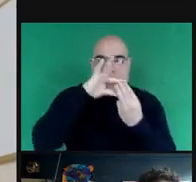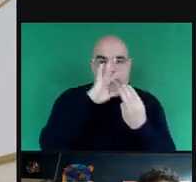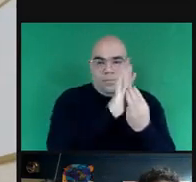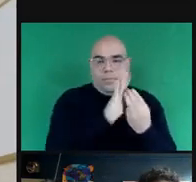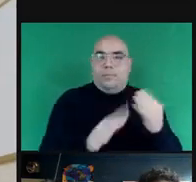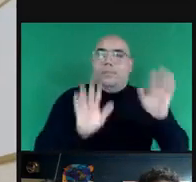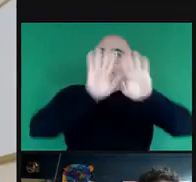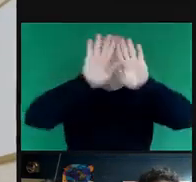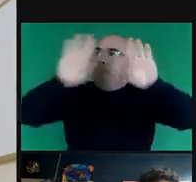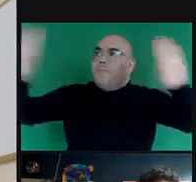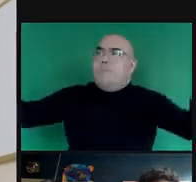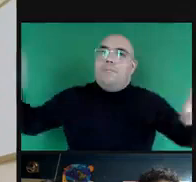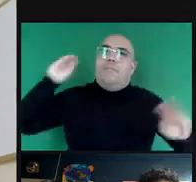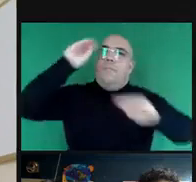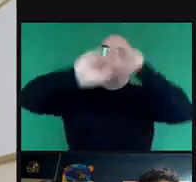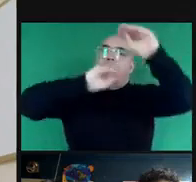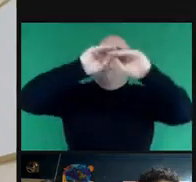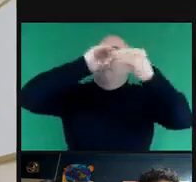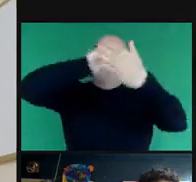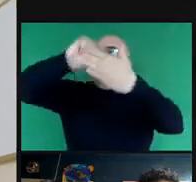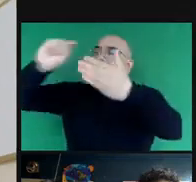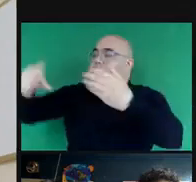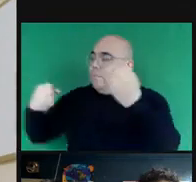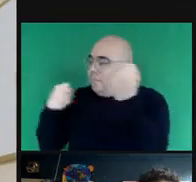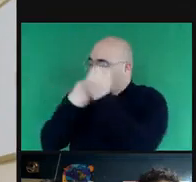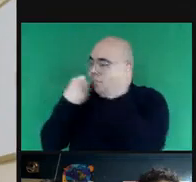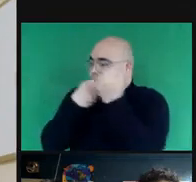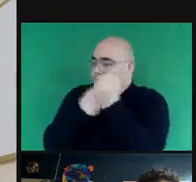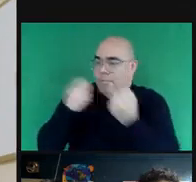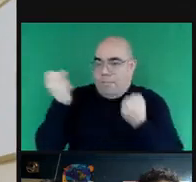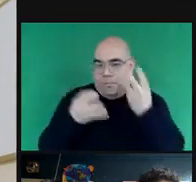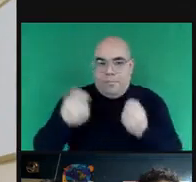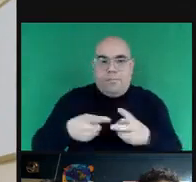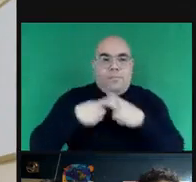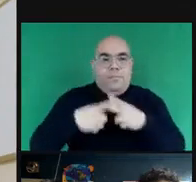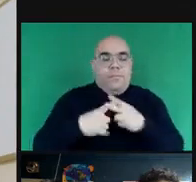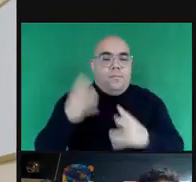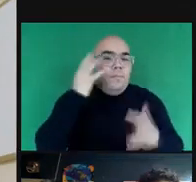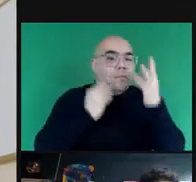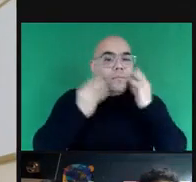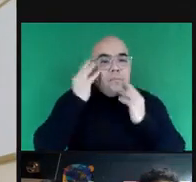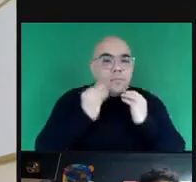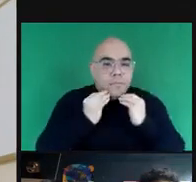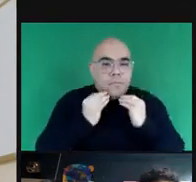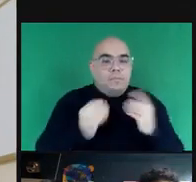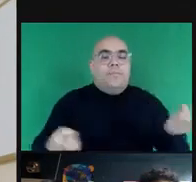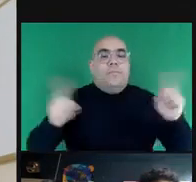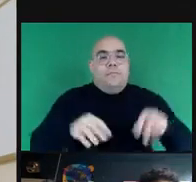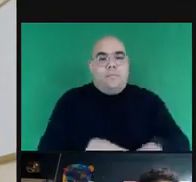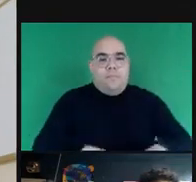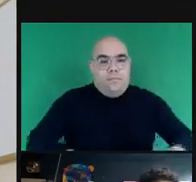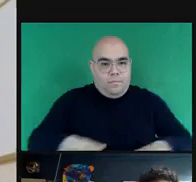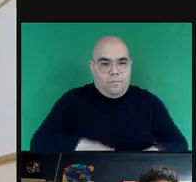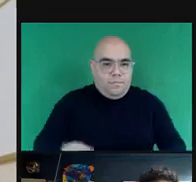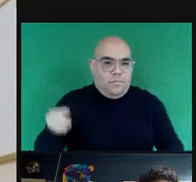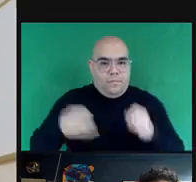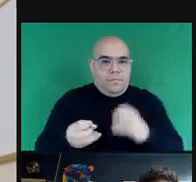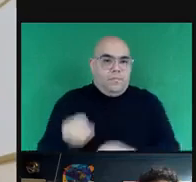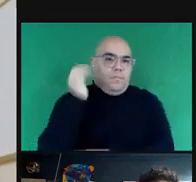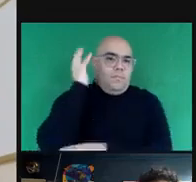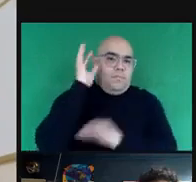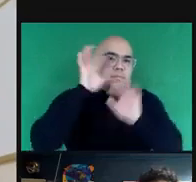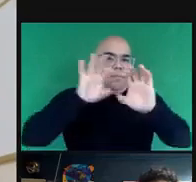murales participativos y colaborativos, talleres de experiencias e instalaciones interactivas o exposiciones